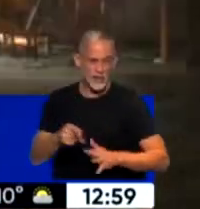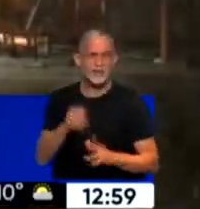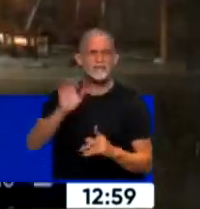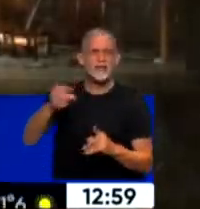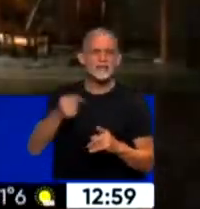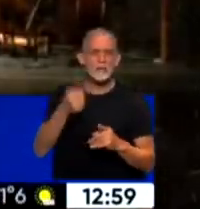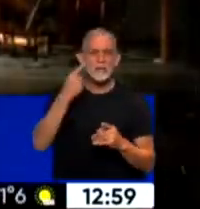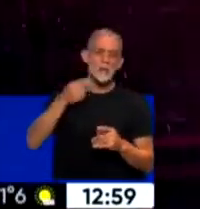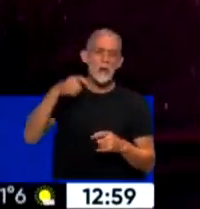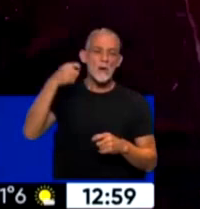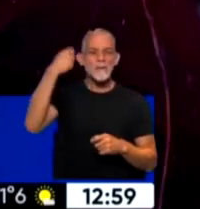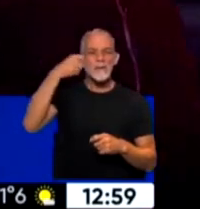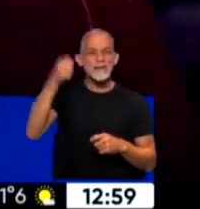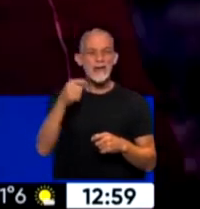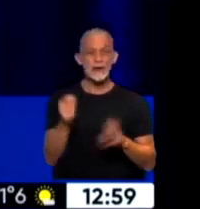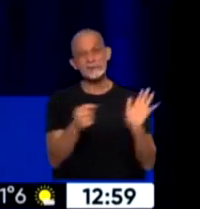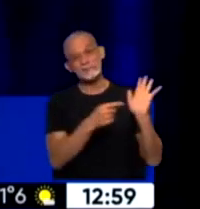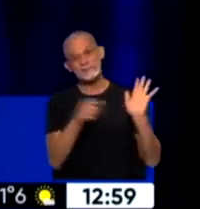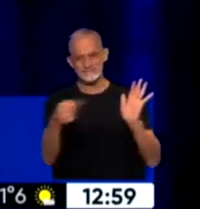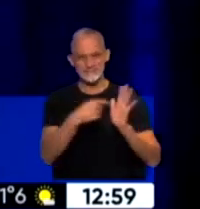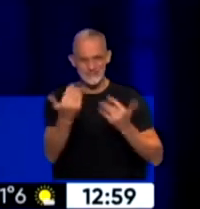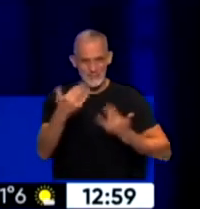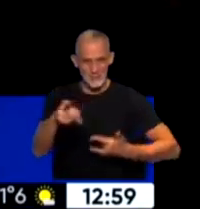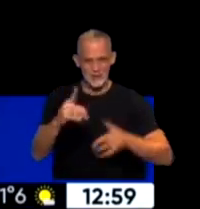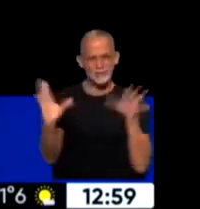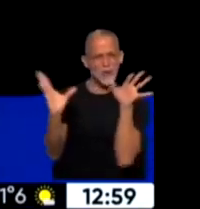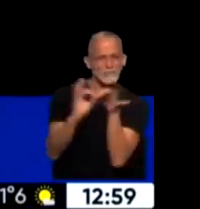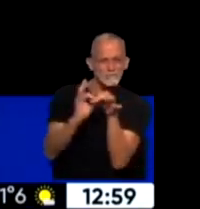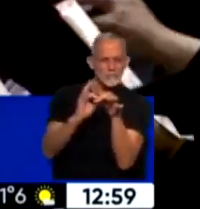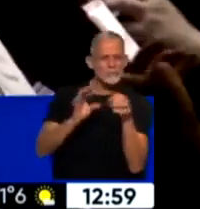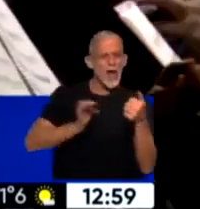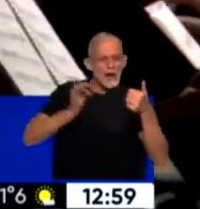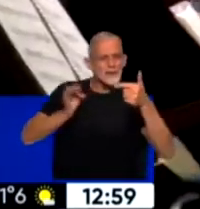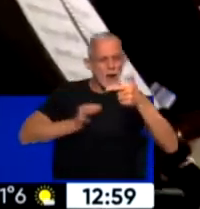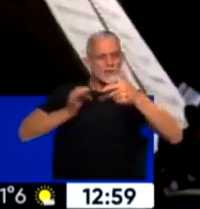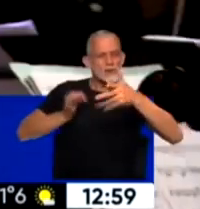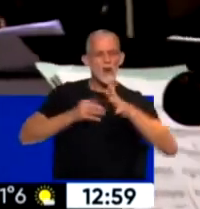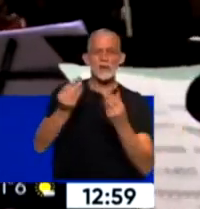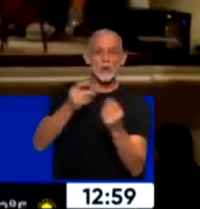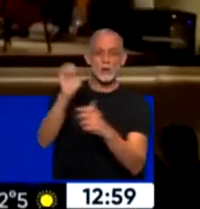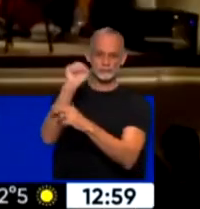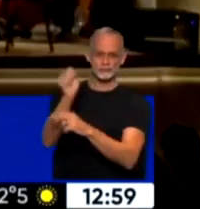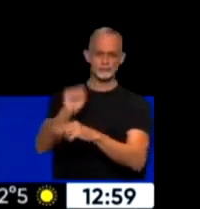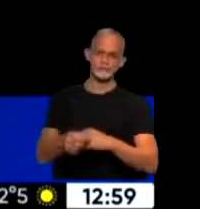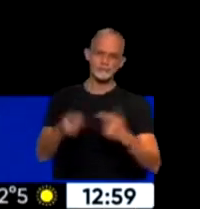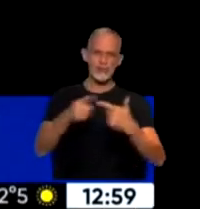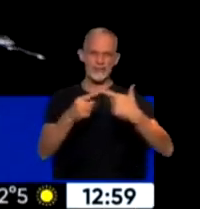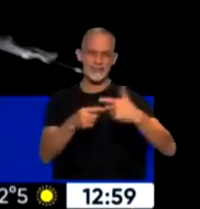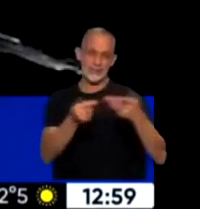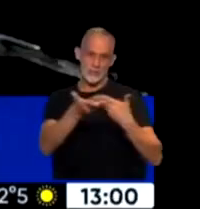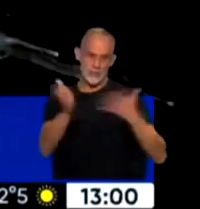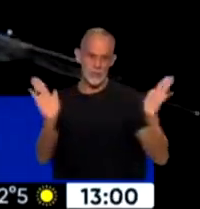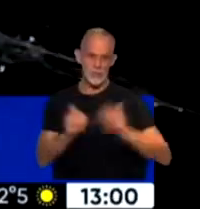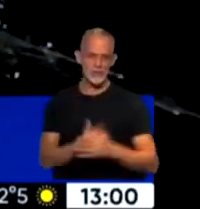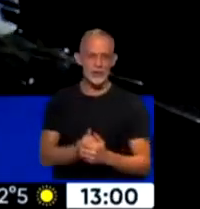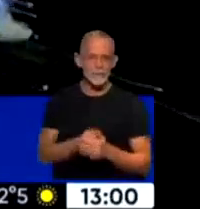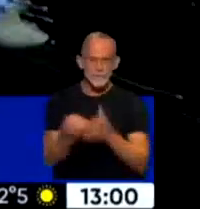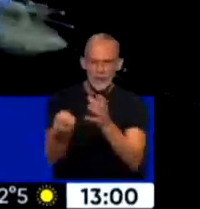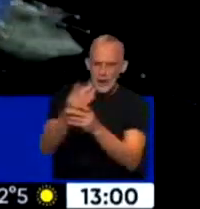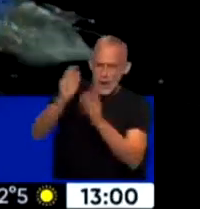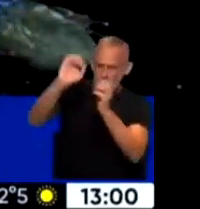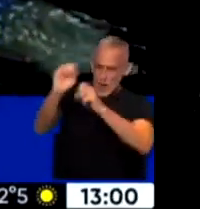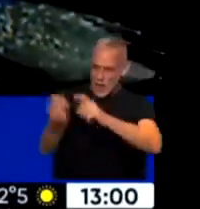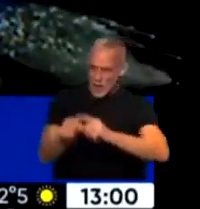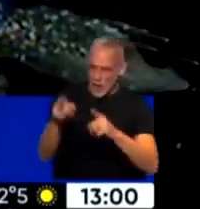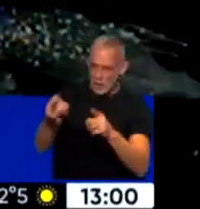estamos viendo imágenes de la Bienal y de todo lo que sucede en Chaco, y la verdad que, bueno, nada, nos